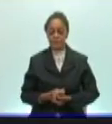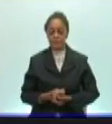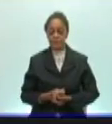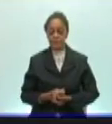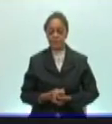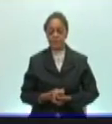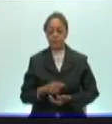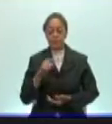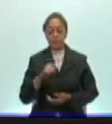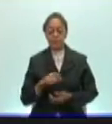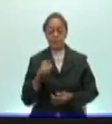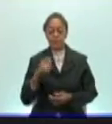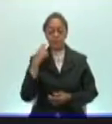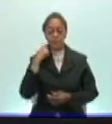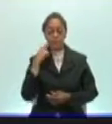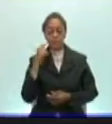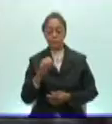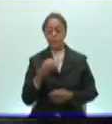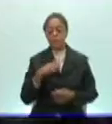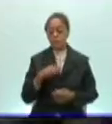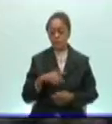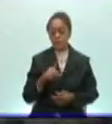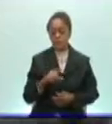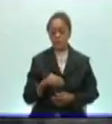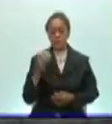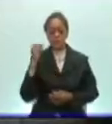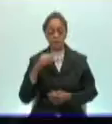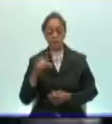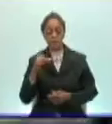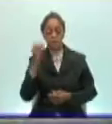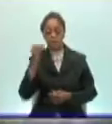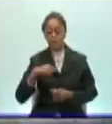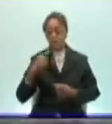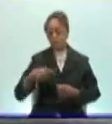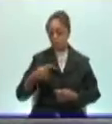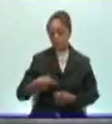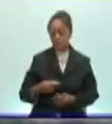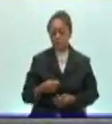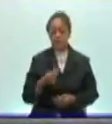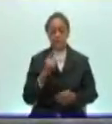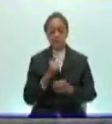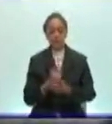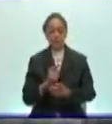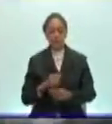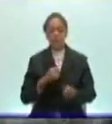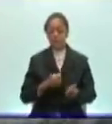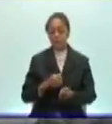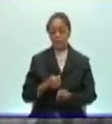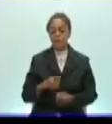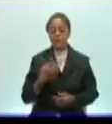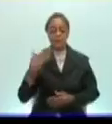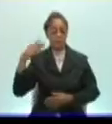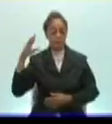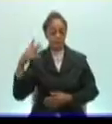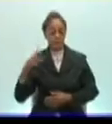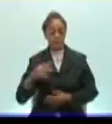Durante este mismo año hemos tenido que estar alerta constantemente frente a las amenazas